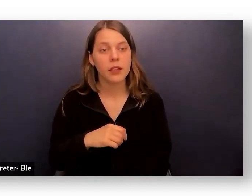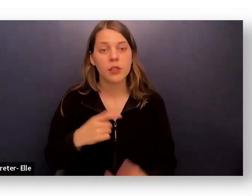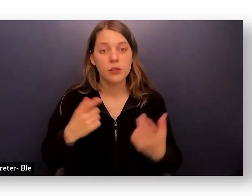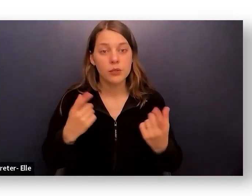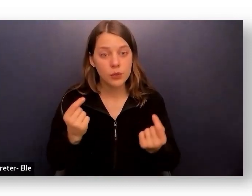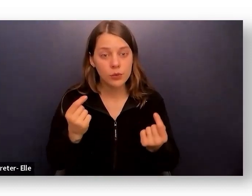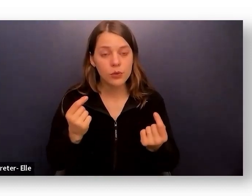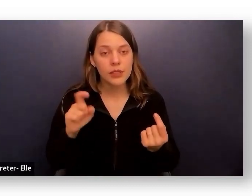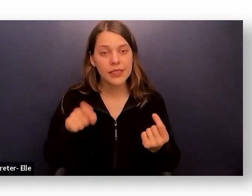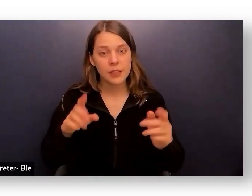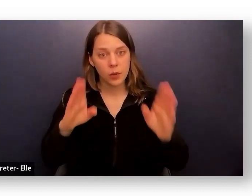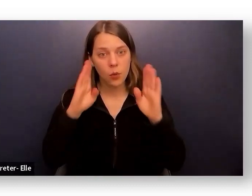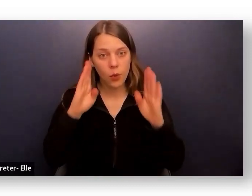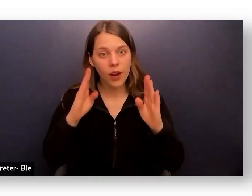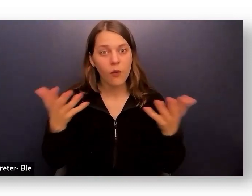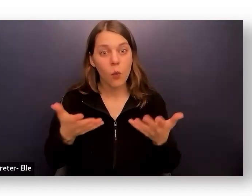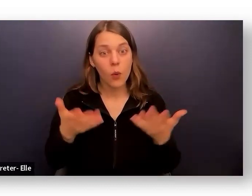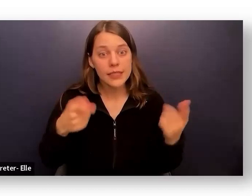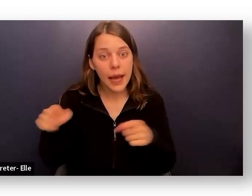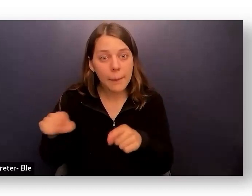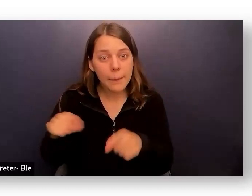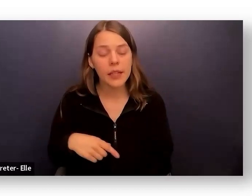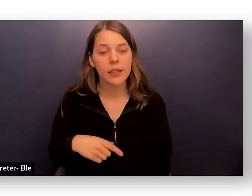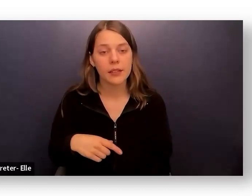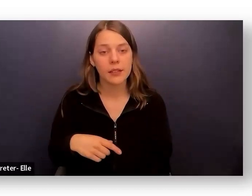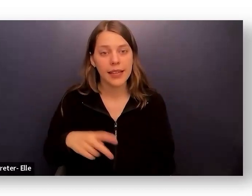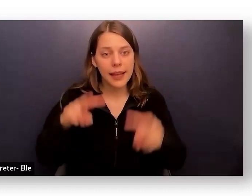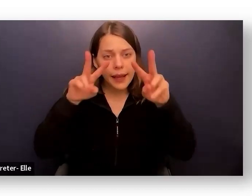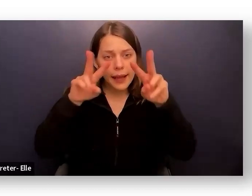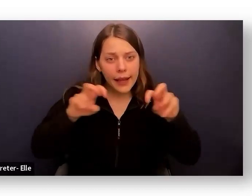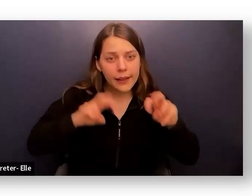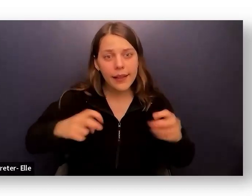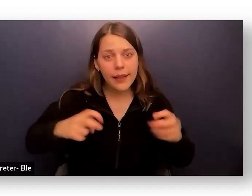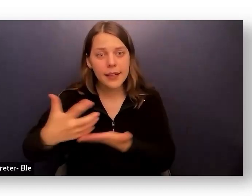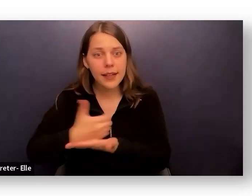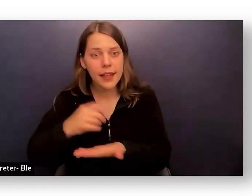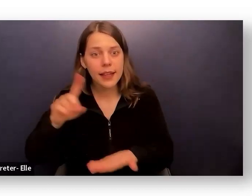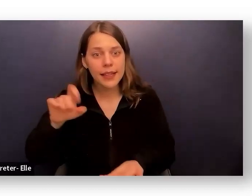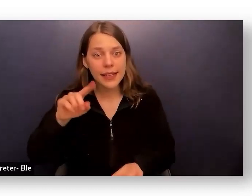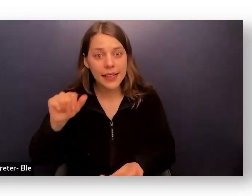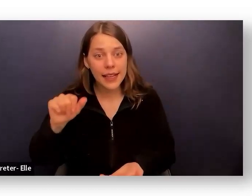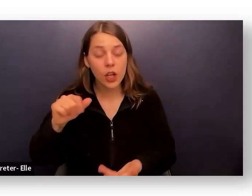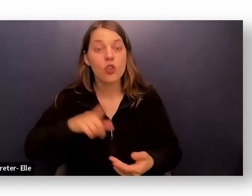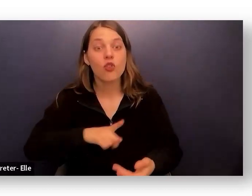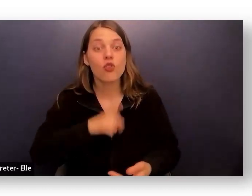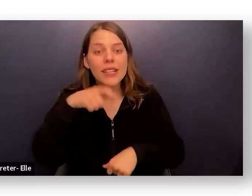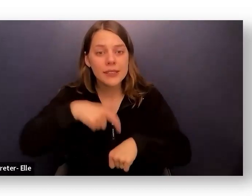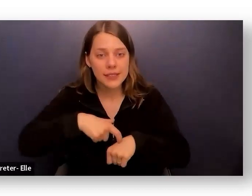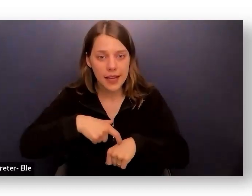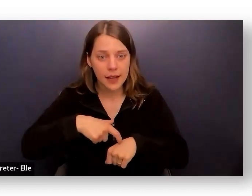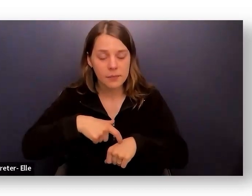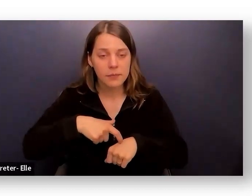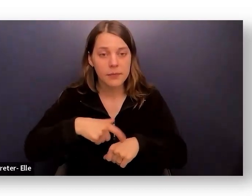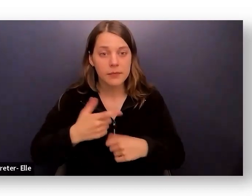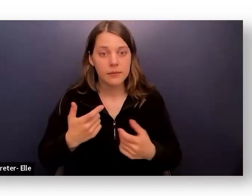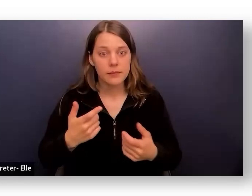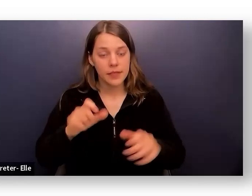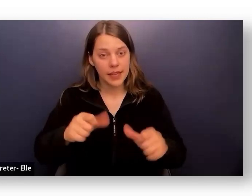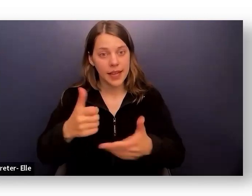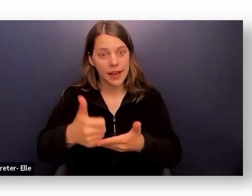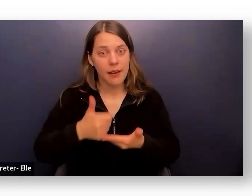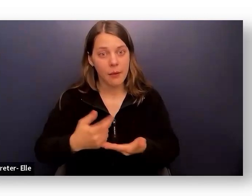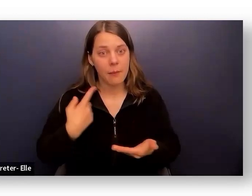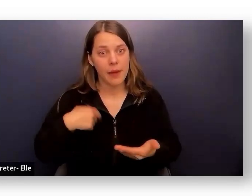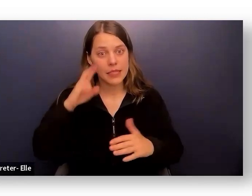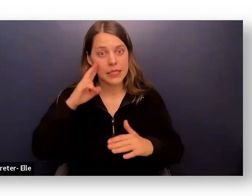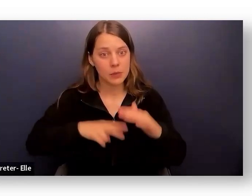nuestro trabajo es estar conscientes de lo que está pasando, analizar y recolectar